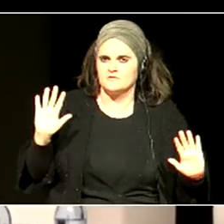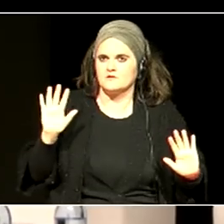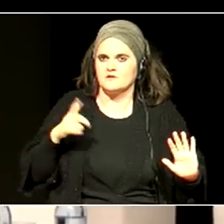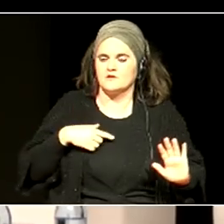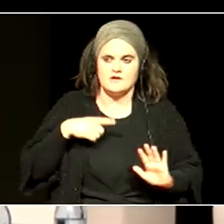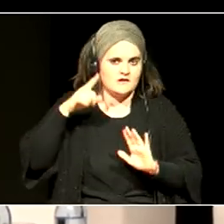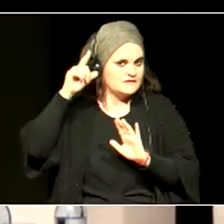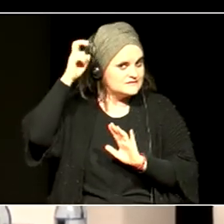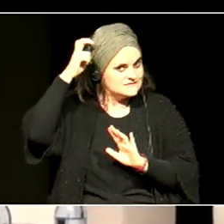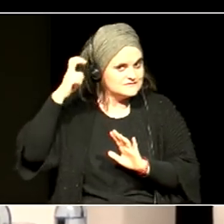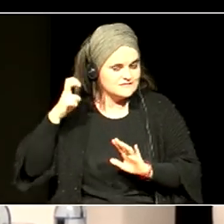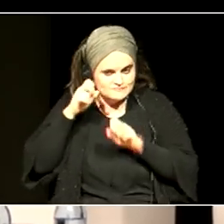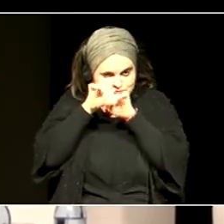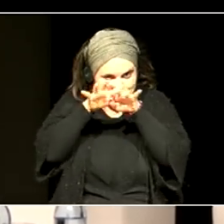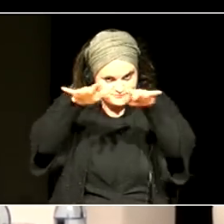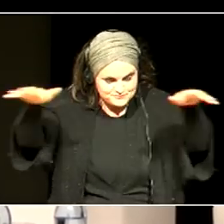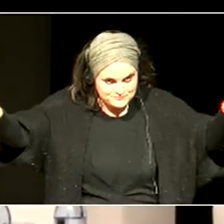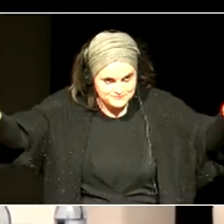zor se expande